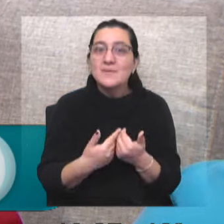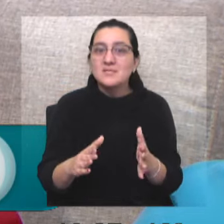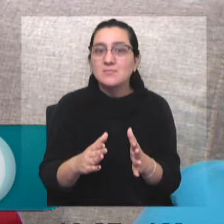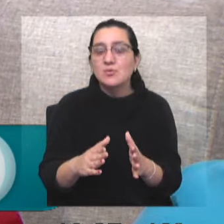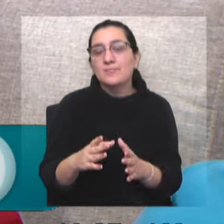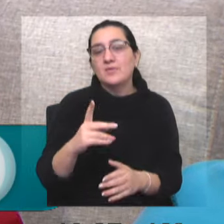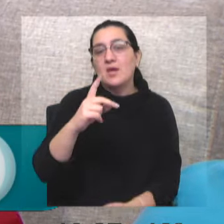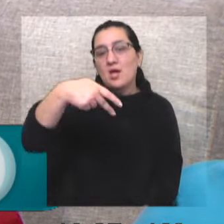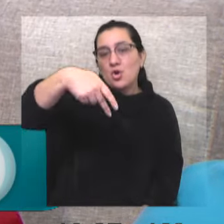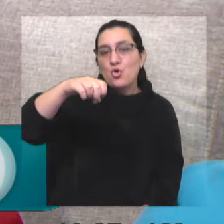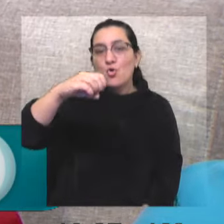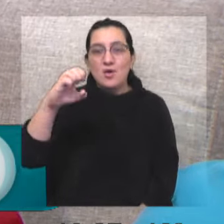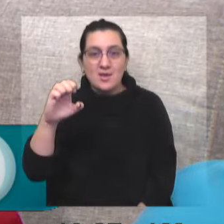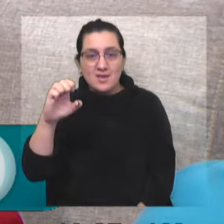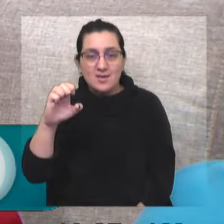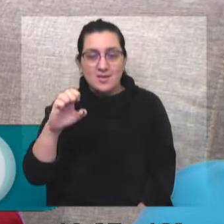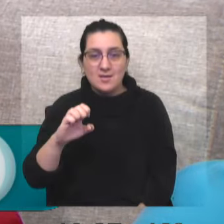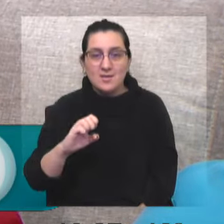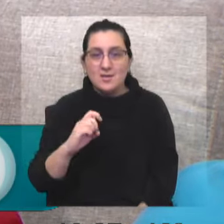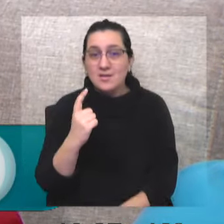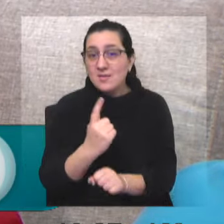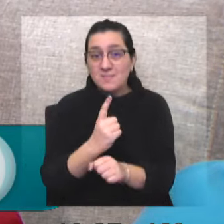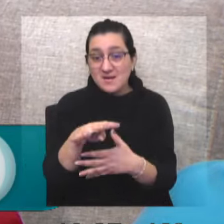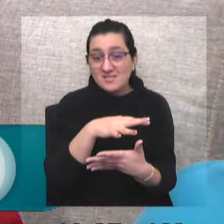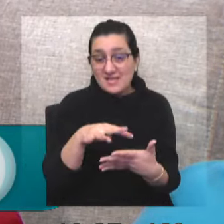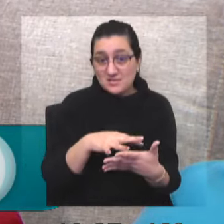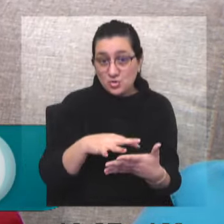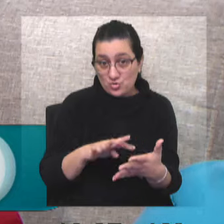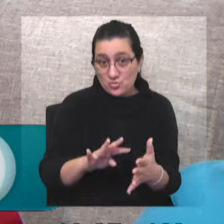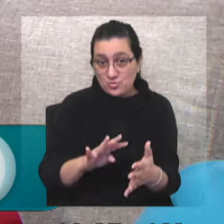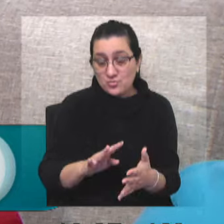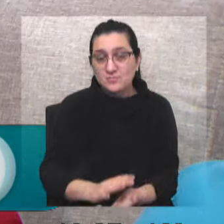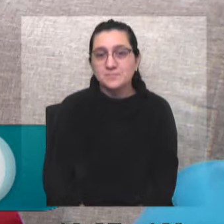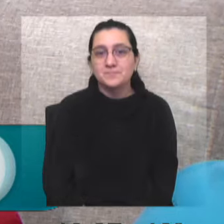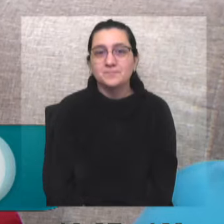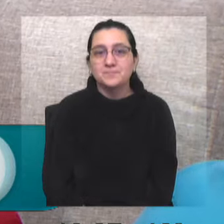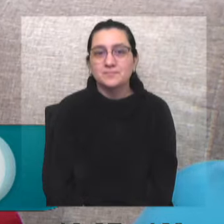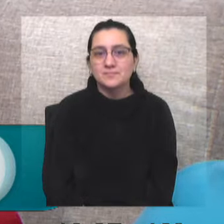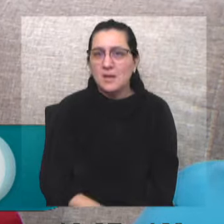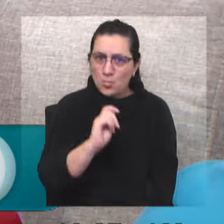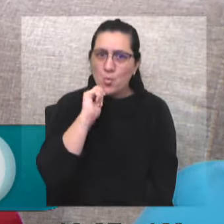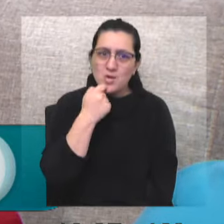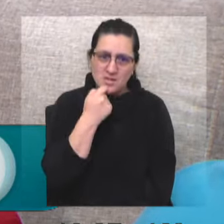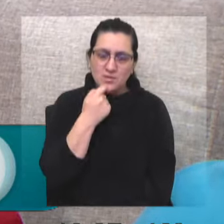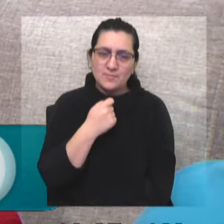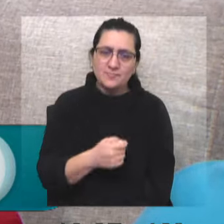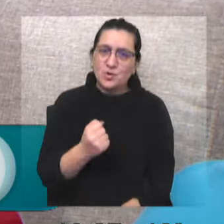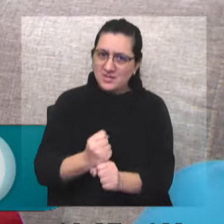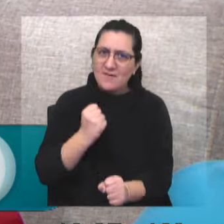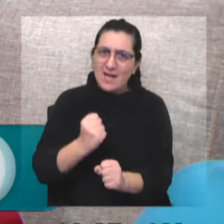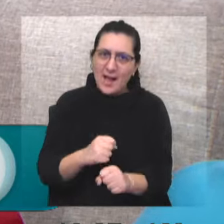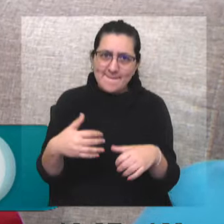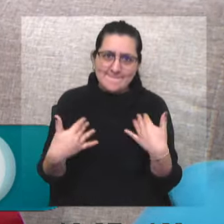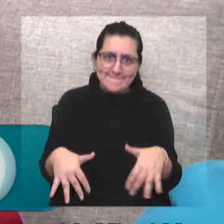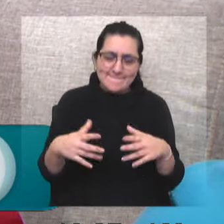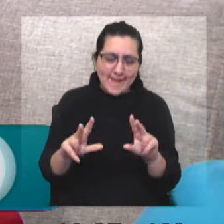está Noé Echeverri, que es el primer texto que ella va a interpretar en el elenco. Ay, mi vida. Está brutal. O sea, lo que labura esa mujer, por